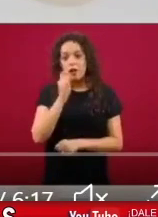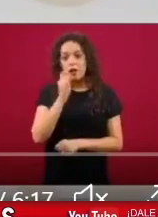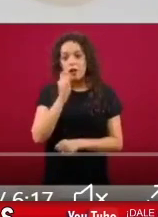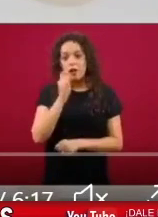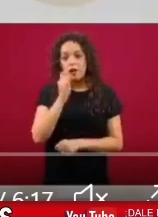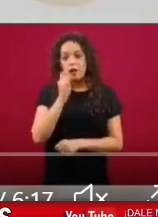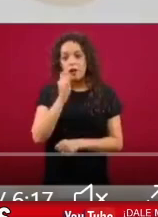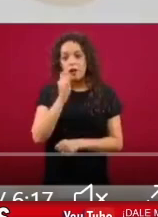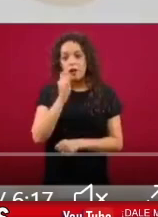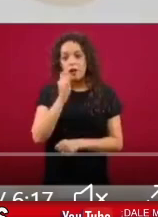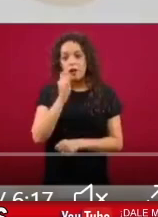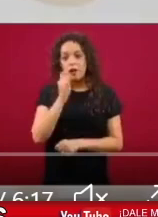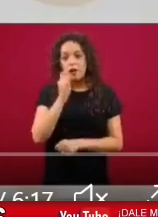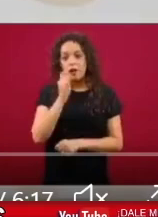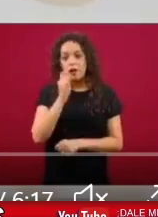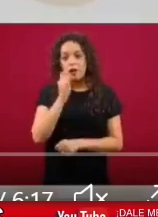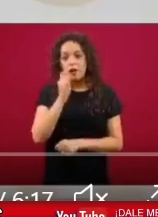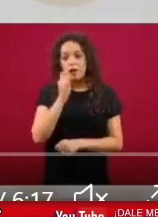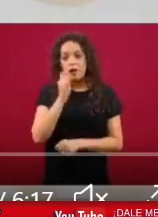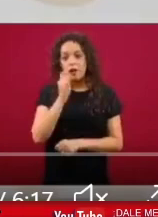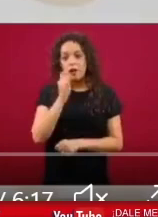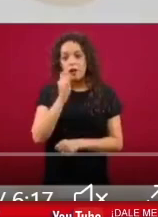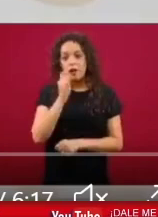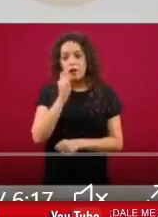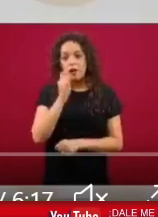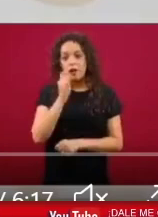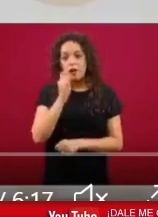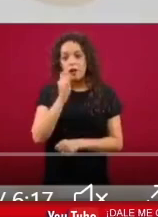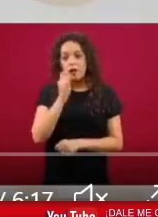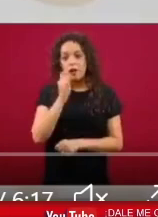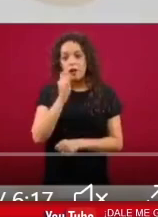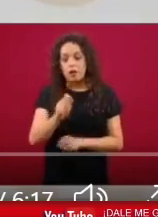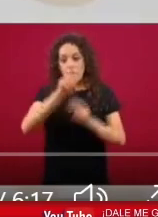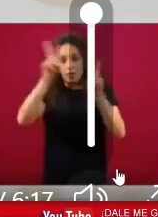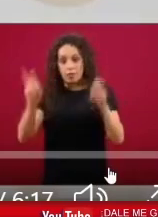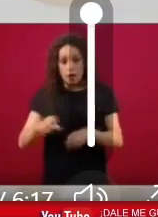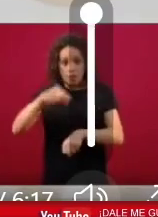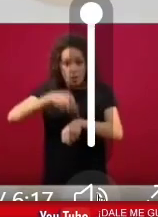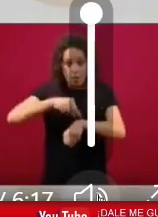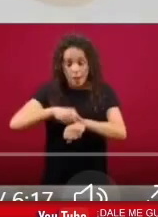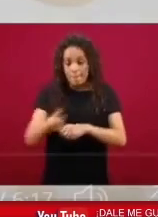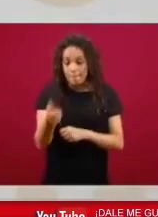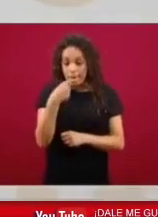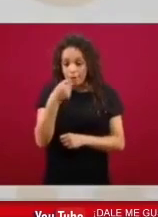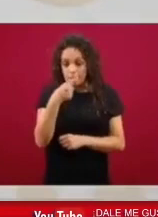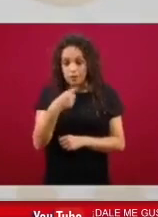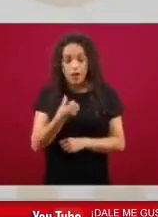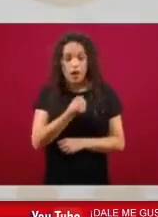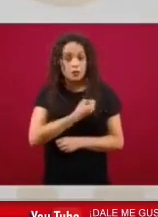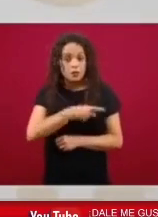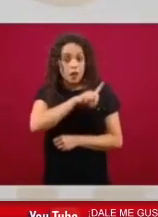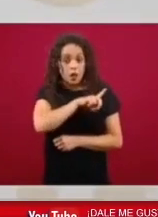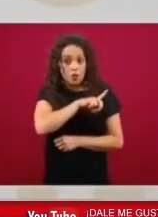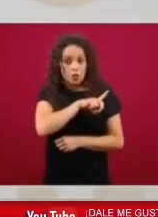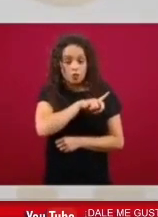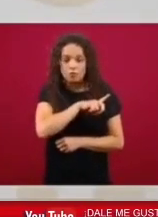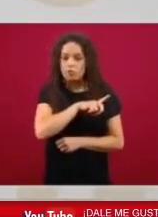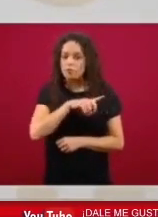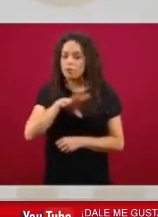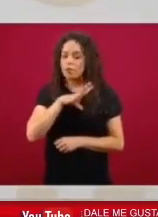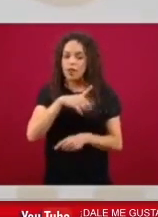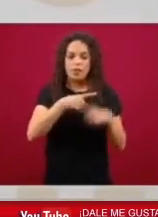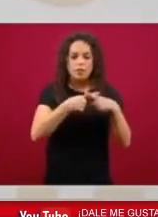pero escuchen lo que dice el doctor es rápido y matices hay elementos que pueden ser